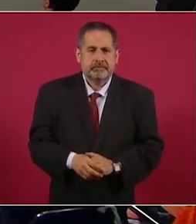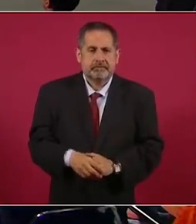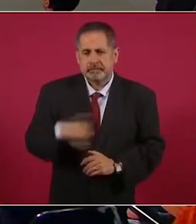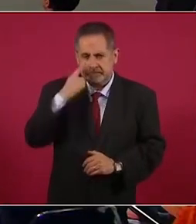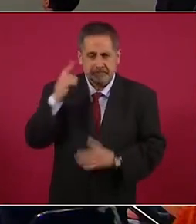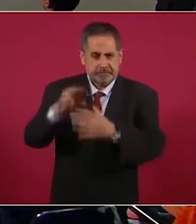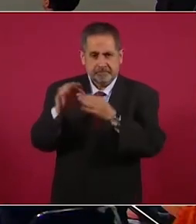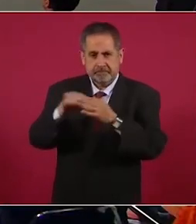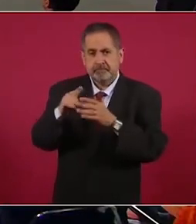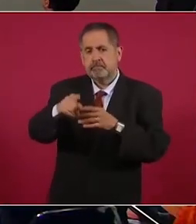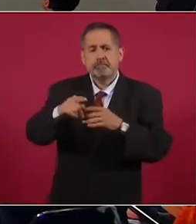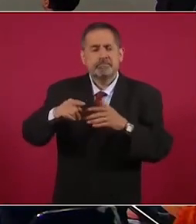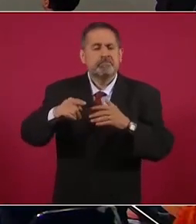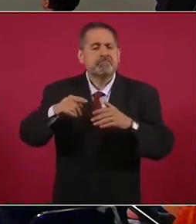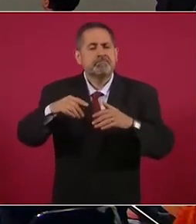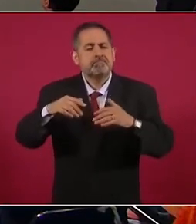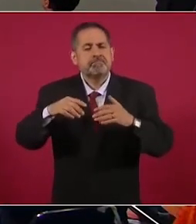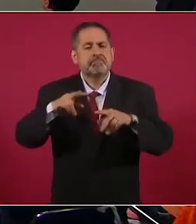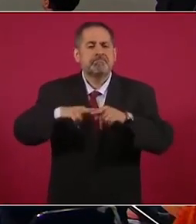Mira, este es un parque.